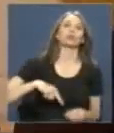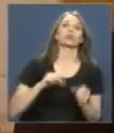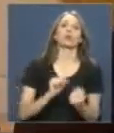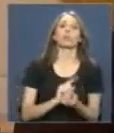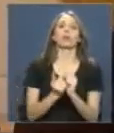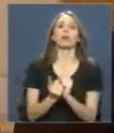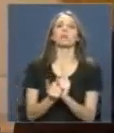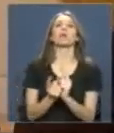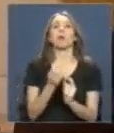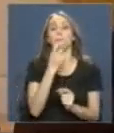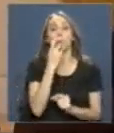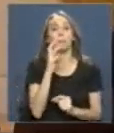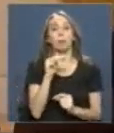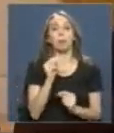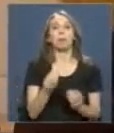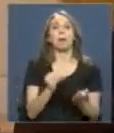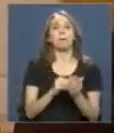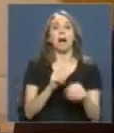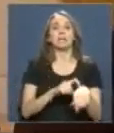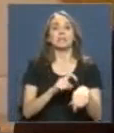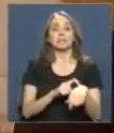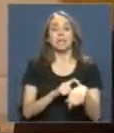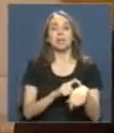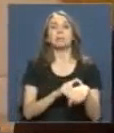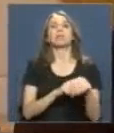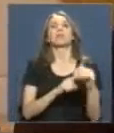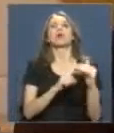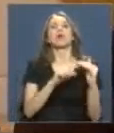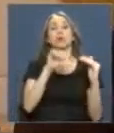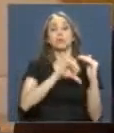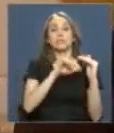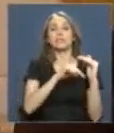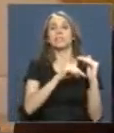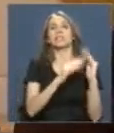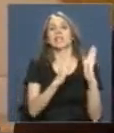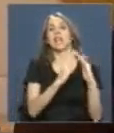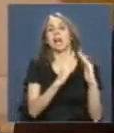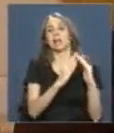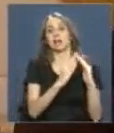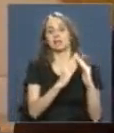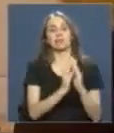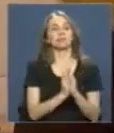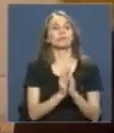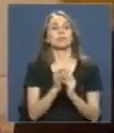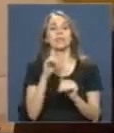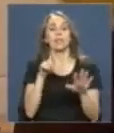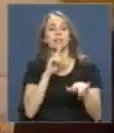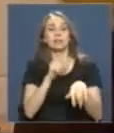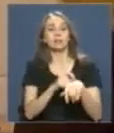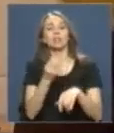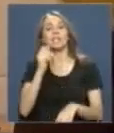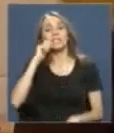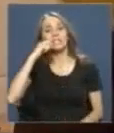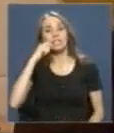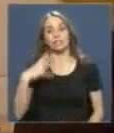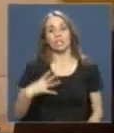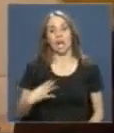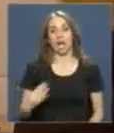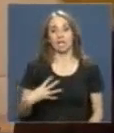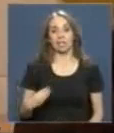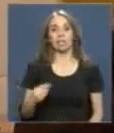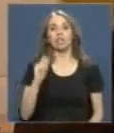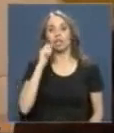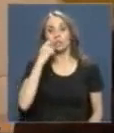más tiempo los padres en la casa. Permítame, presidente, en este minuto 17 que me queda hablar de qué significan los hijos. Significan,